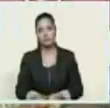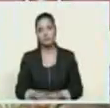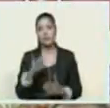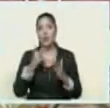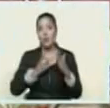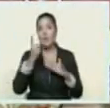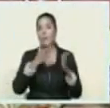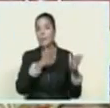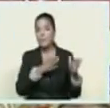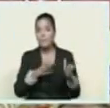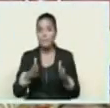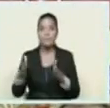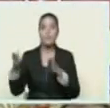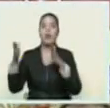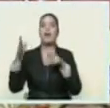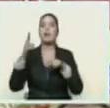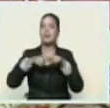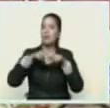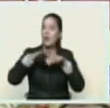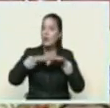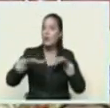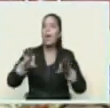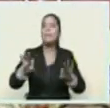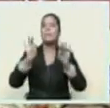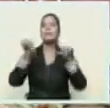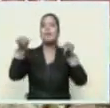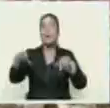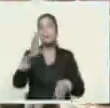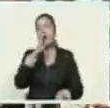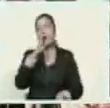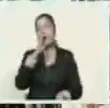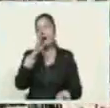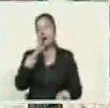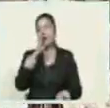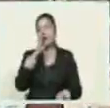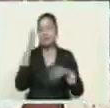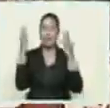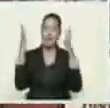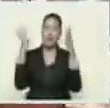un gran don de la feria de la falta especial para amarilla